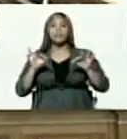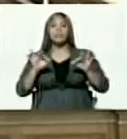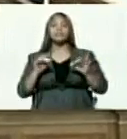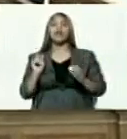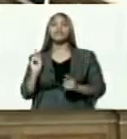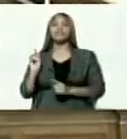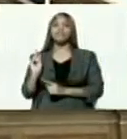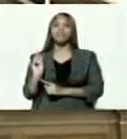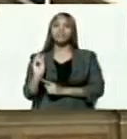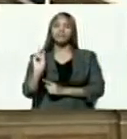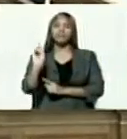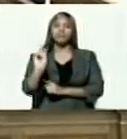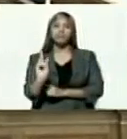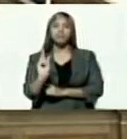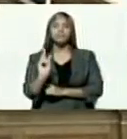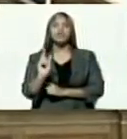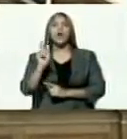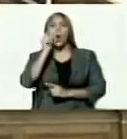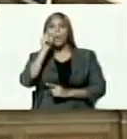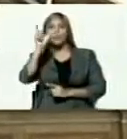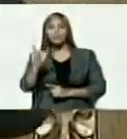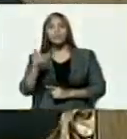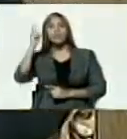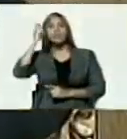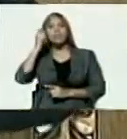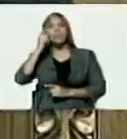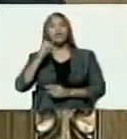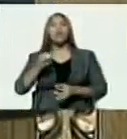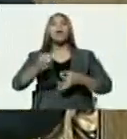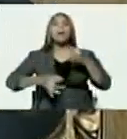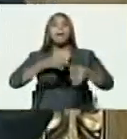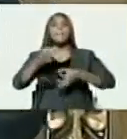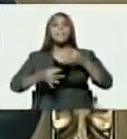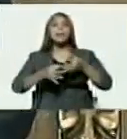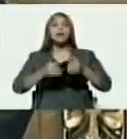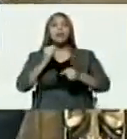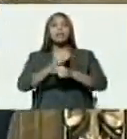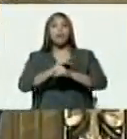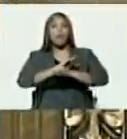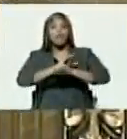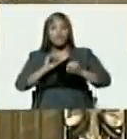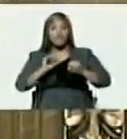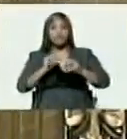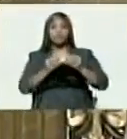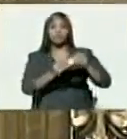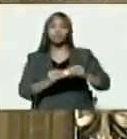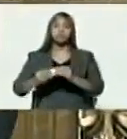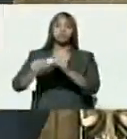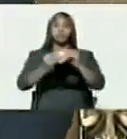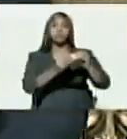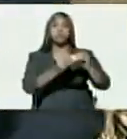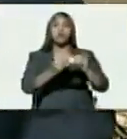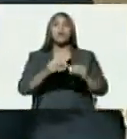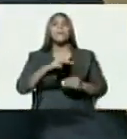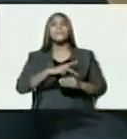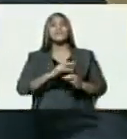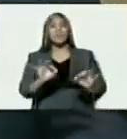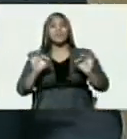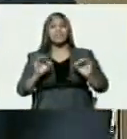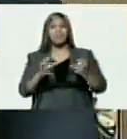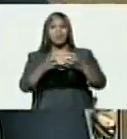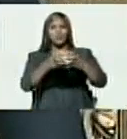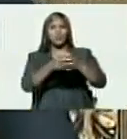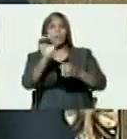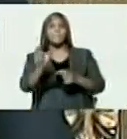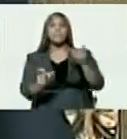a la tribuna de oradores y dará sus aportes sobre el trabajo finalizado en este momento por esta comisión especial. Recordemos que el diputado